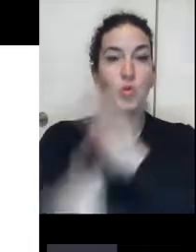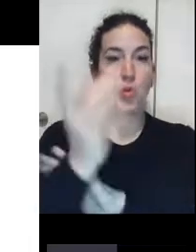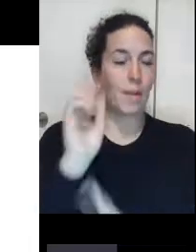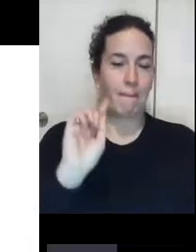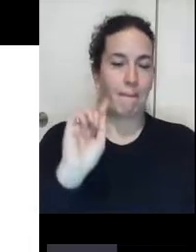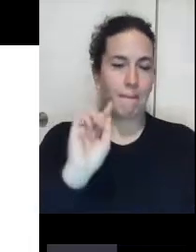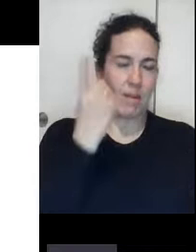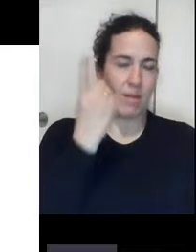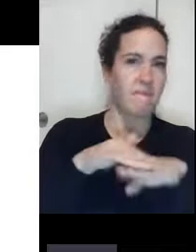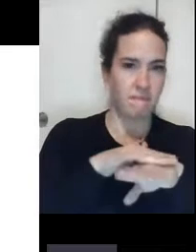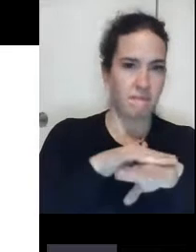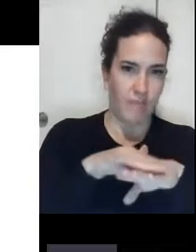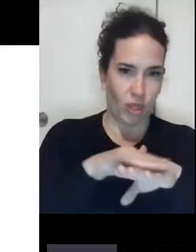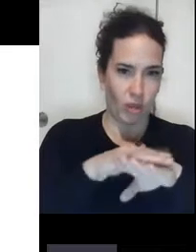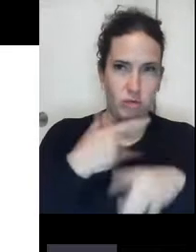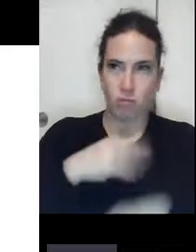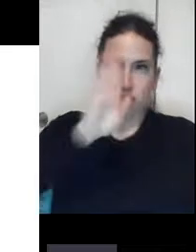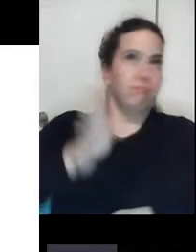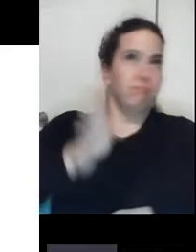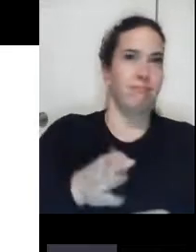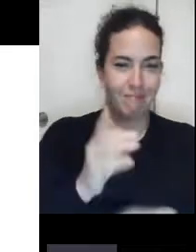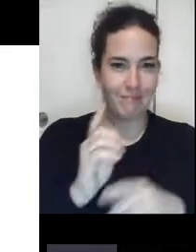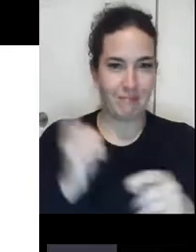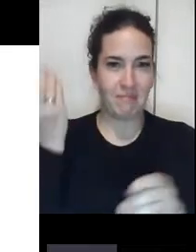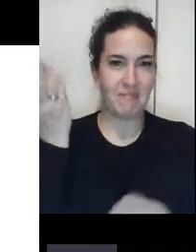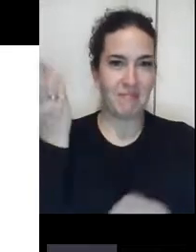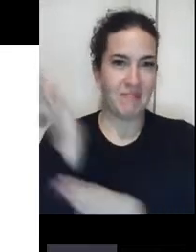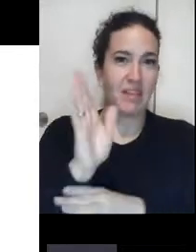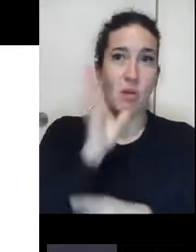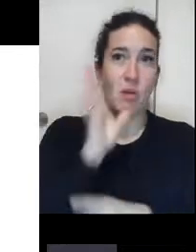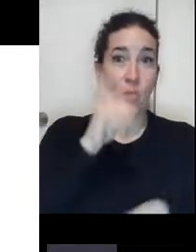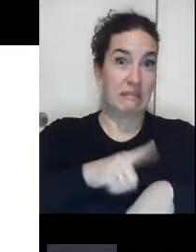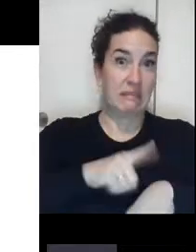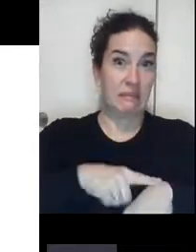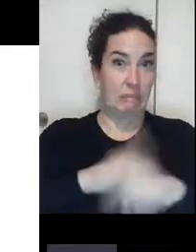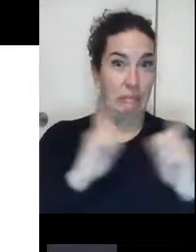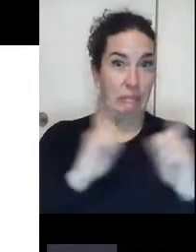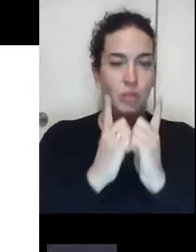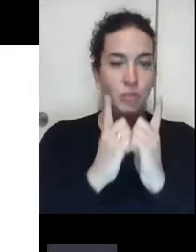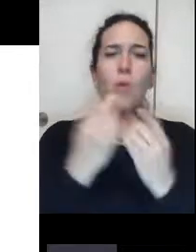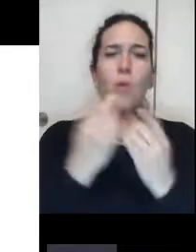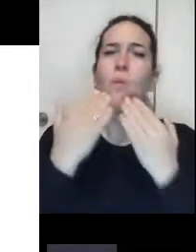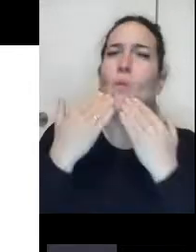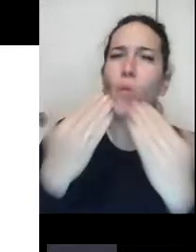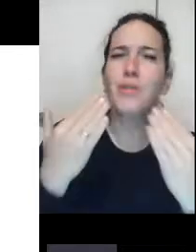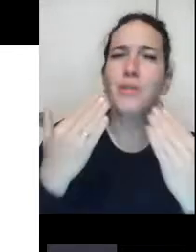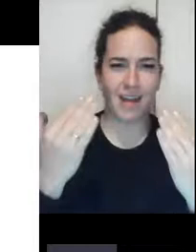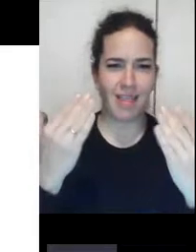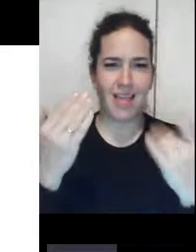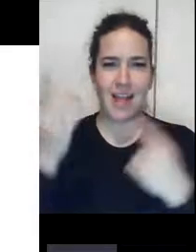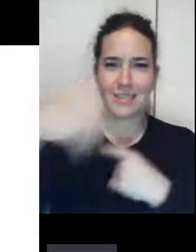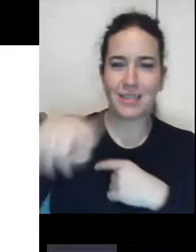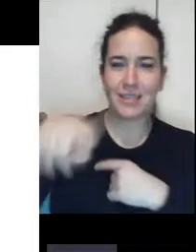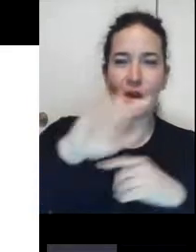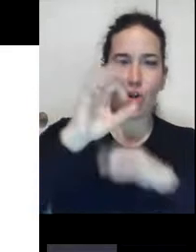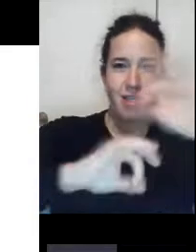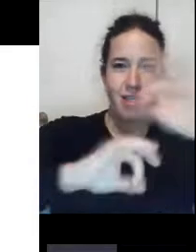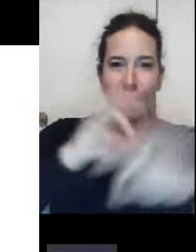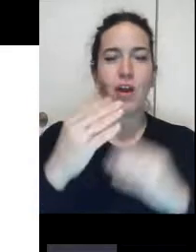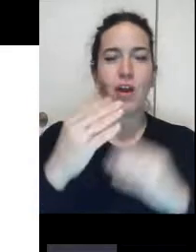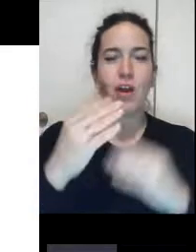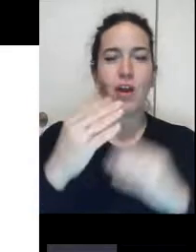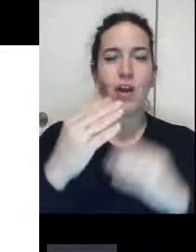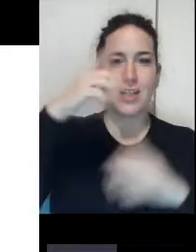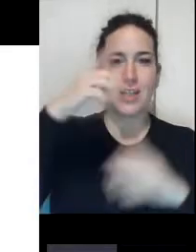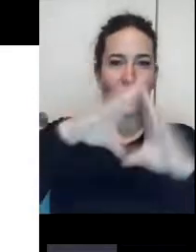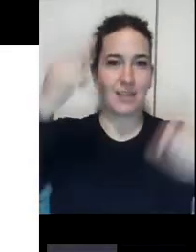y perdón, así que he entrado directamente, pero creo que por el tiempo, ¿no?, que tenemos. Muchísimas gracias al CIED, muchísimas gracias a la Red Juan Carlos por